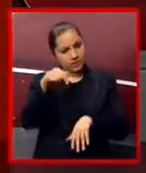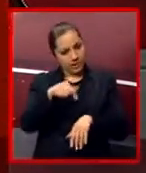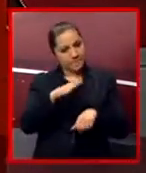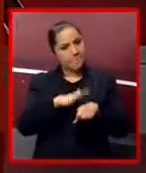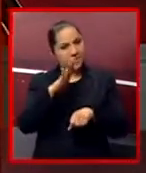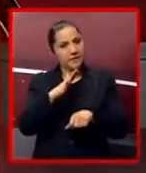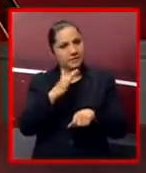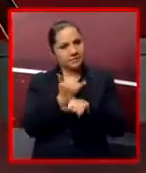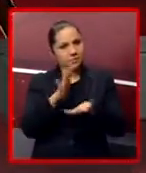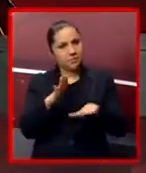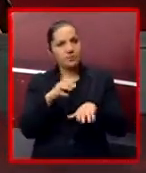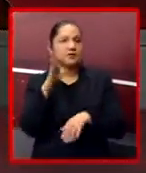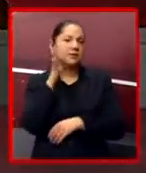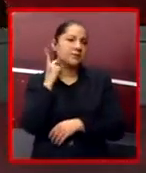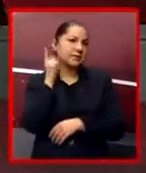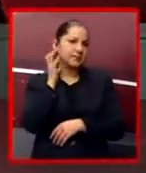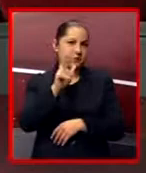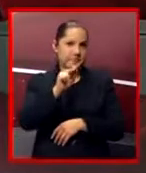del Congreso. No le cambie.